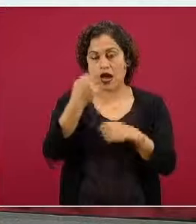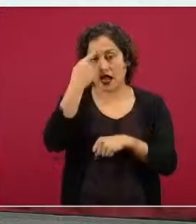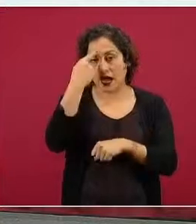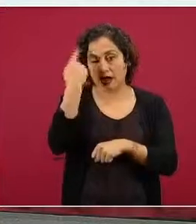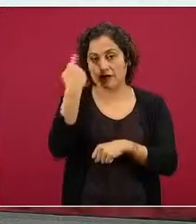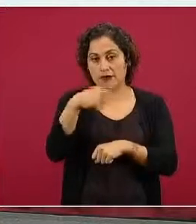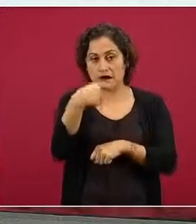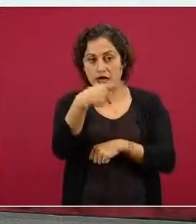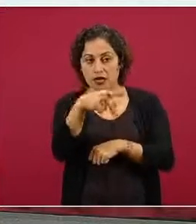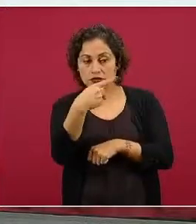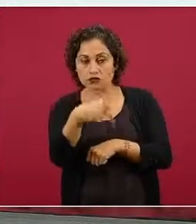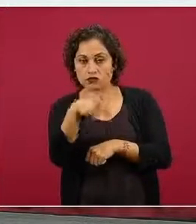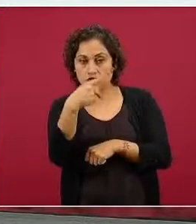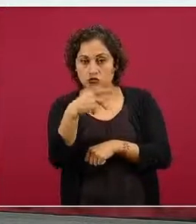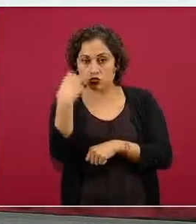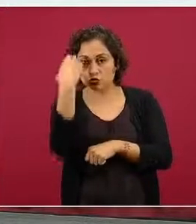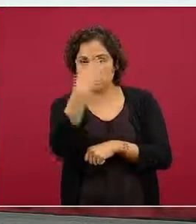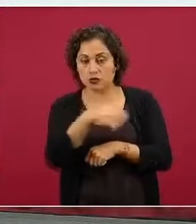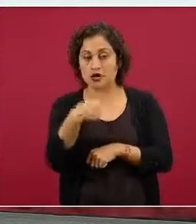virus SARS-CoV-2,